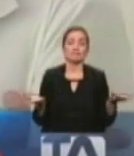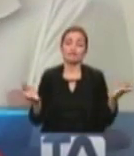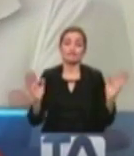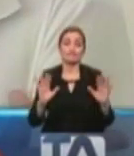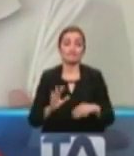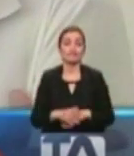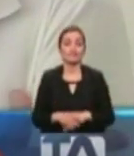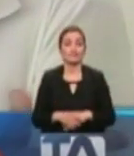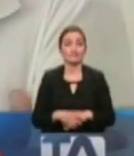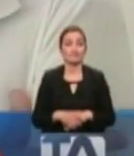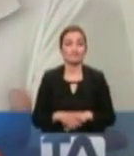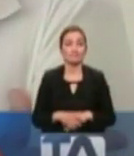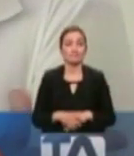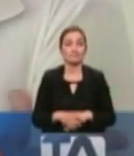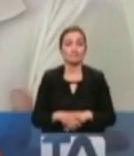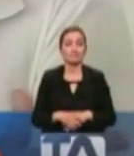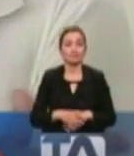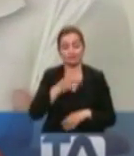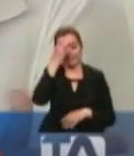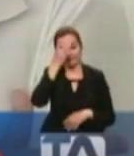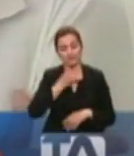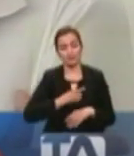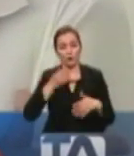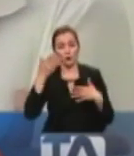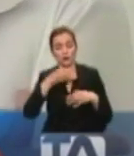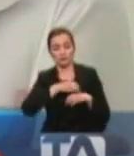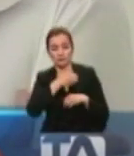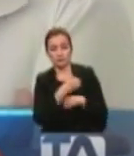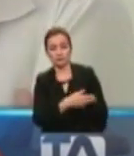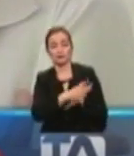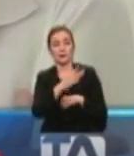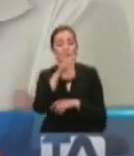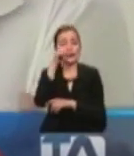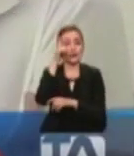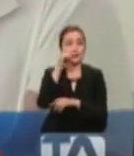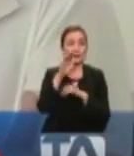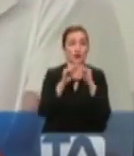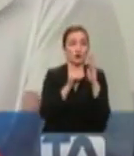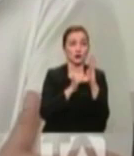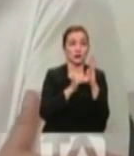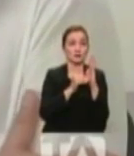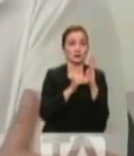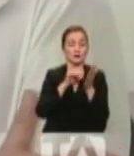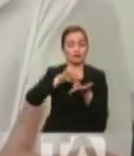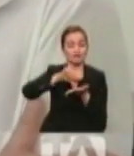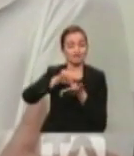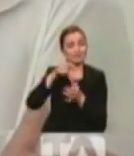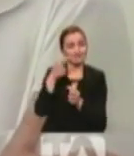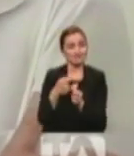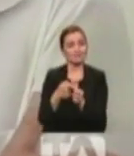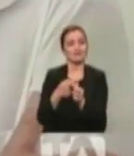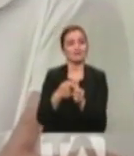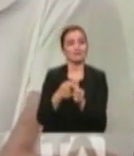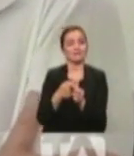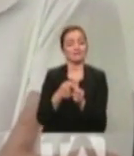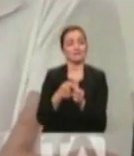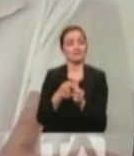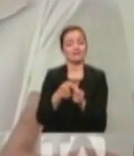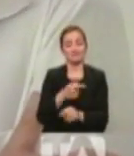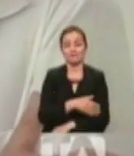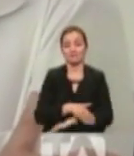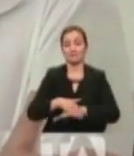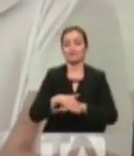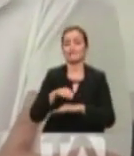lamentablemente, él optó por perder relevancia política, por ser un líder de oposición, cuando la ciudad de Quito en las